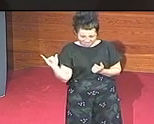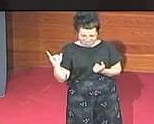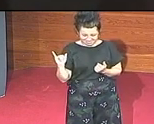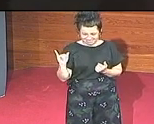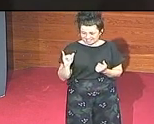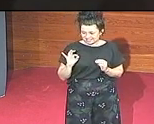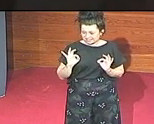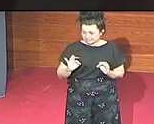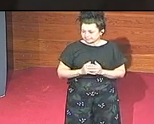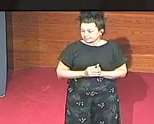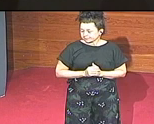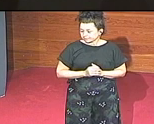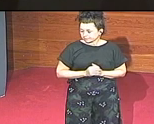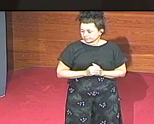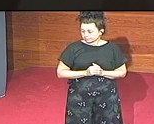ellas mismas